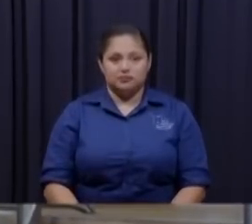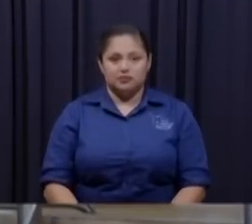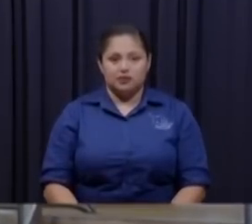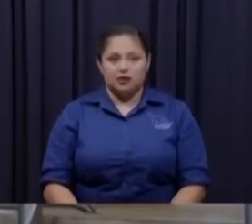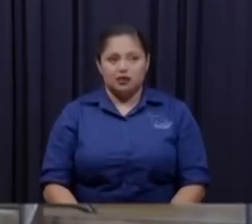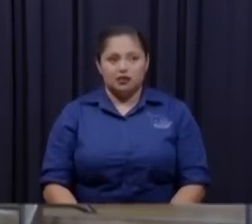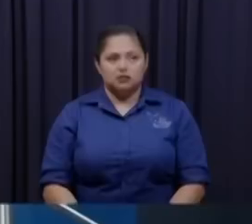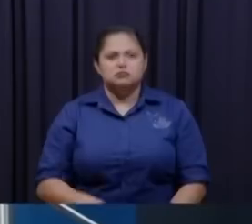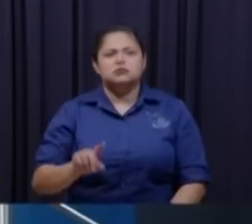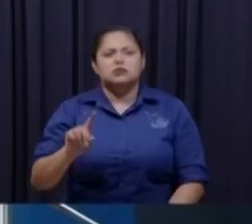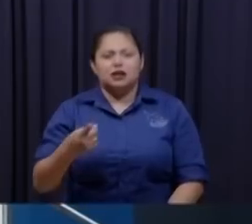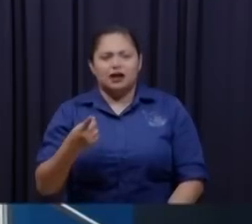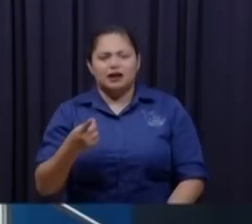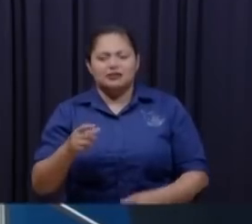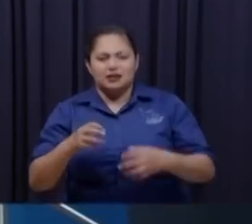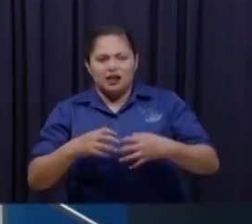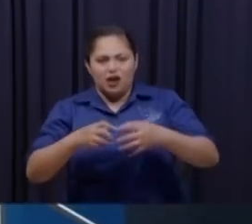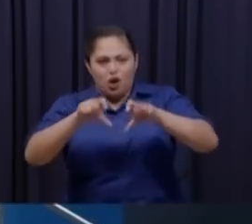¿Quién es el hueso?